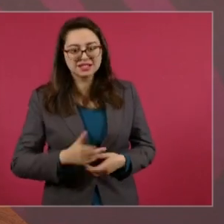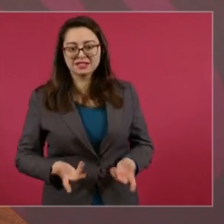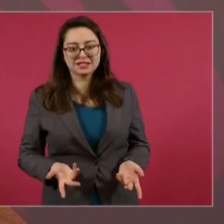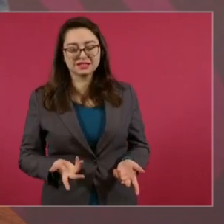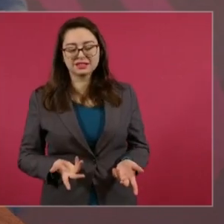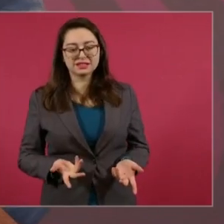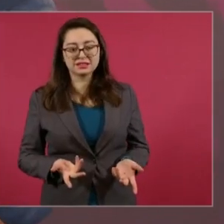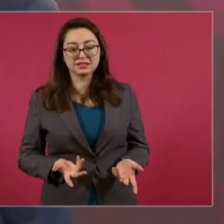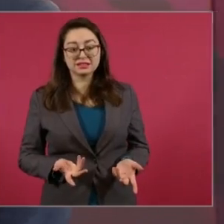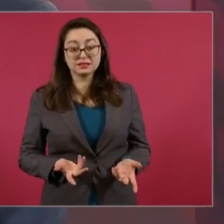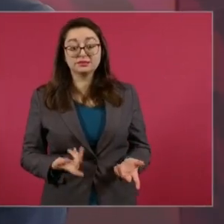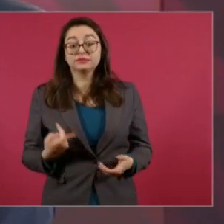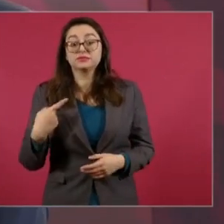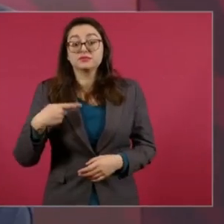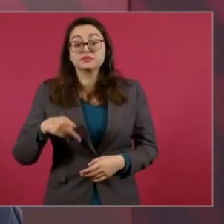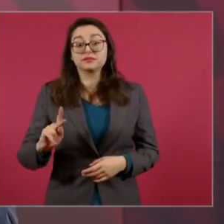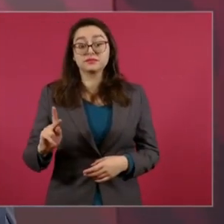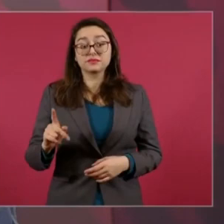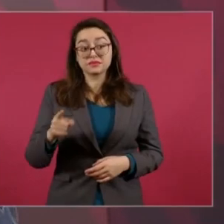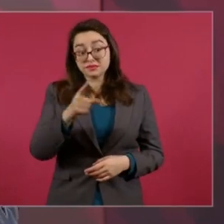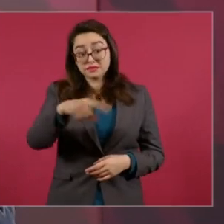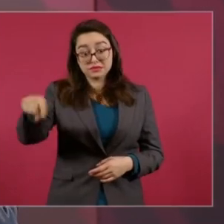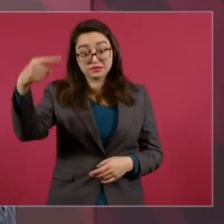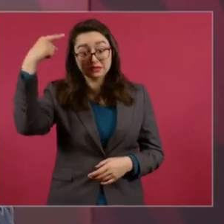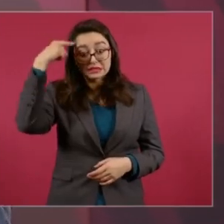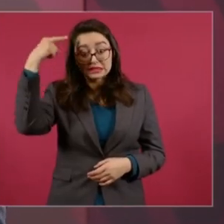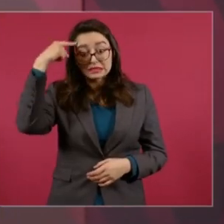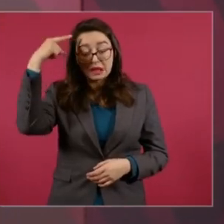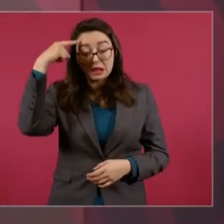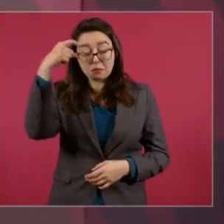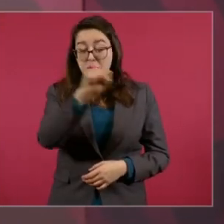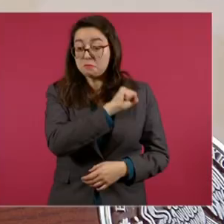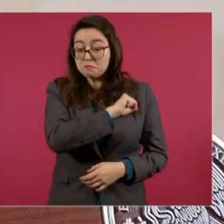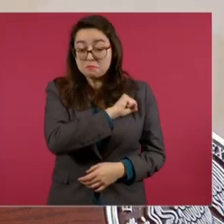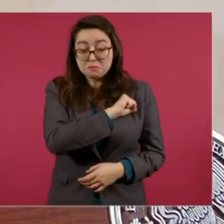Pero como son mentes muy perversas,